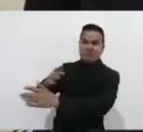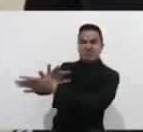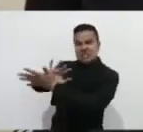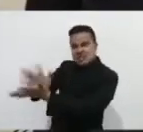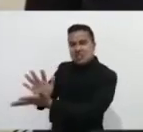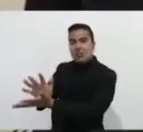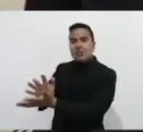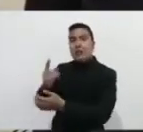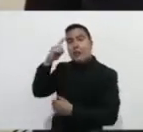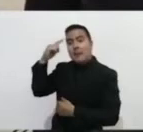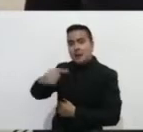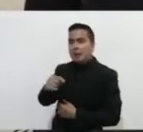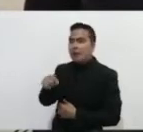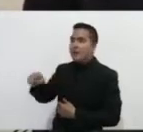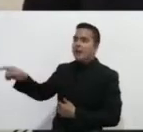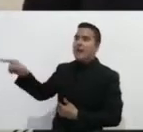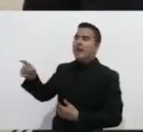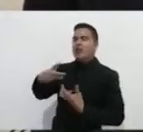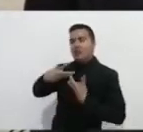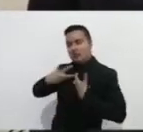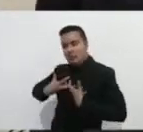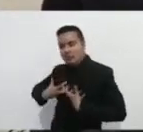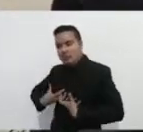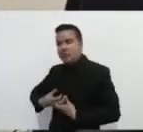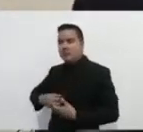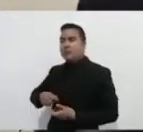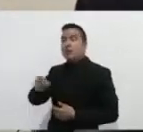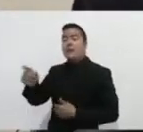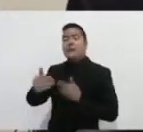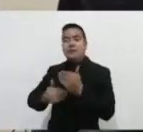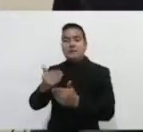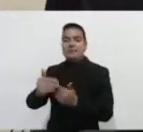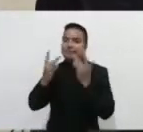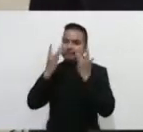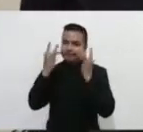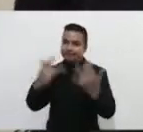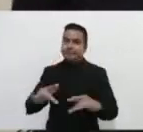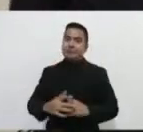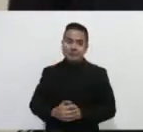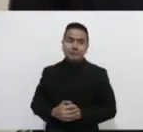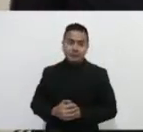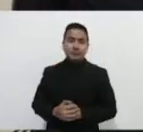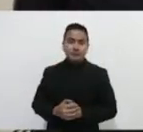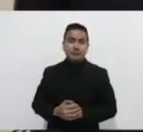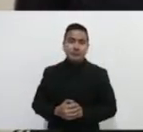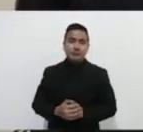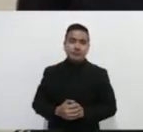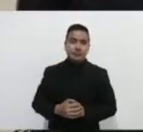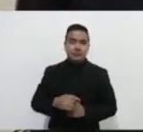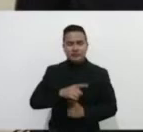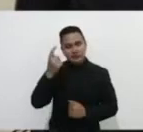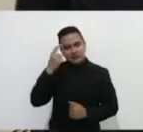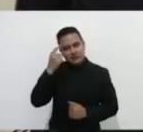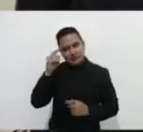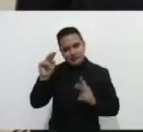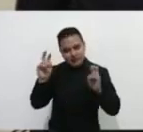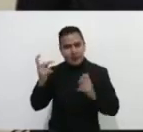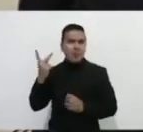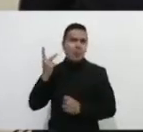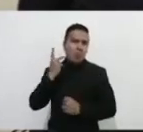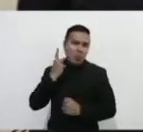las mujeres para que ellas no para sigan desanimarlas, por así decirlo, para que piensen que esto, el